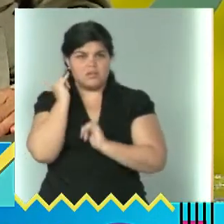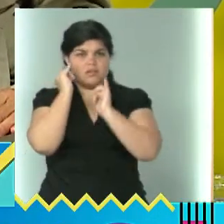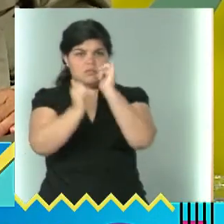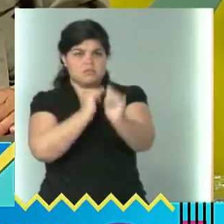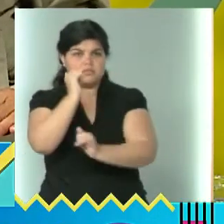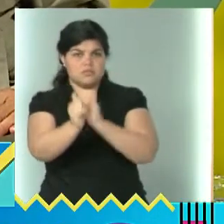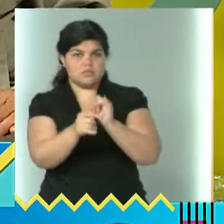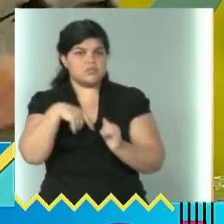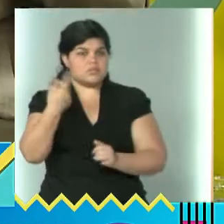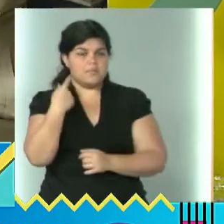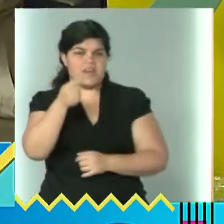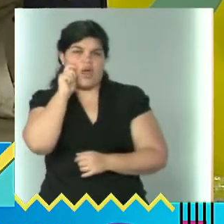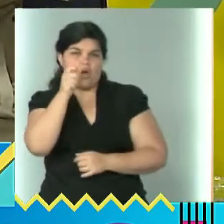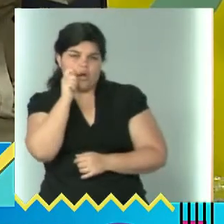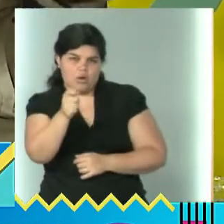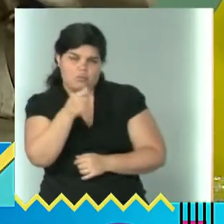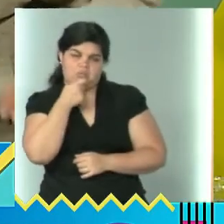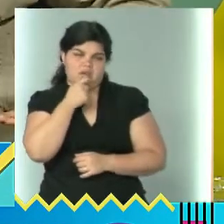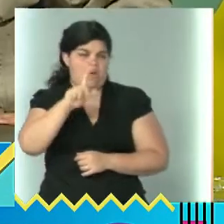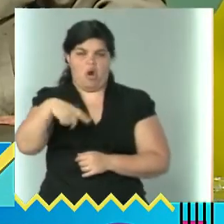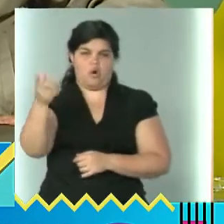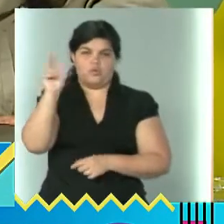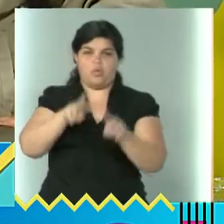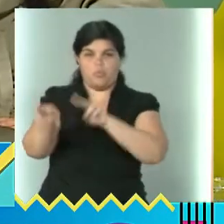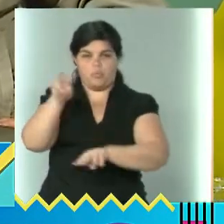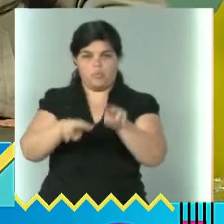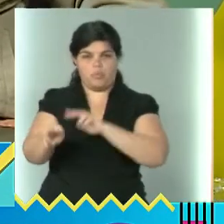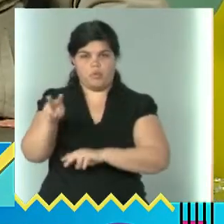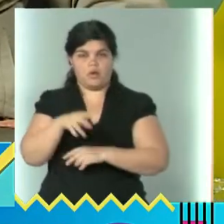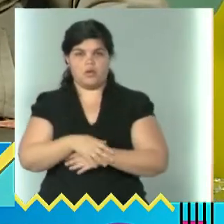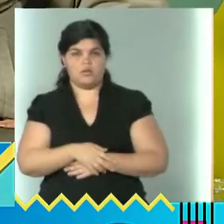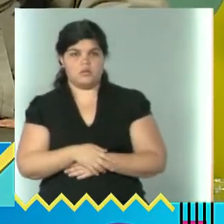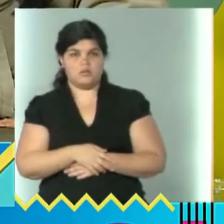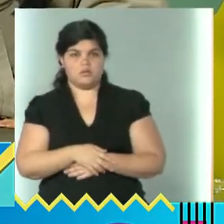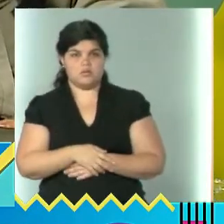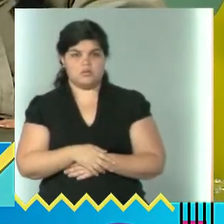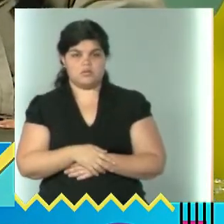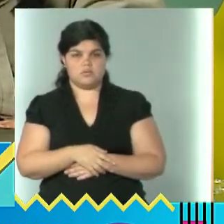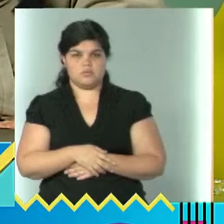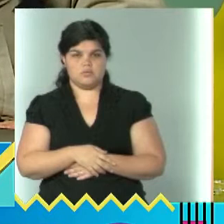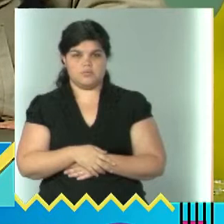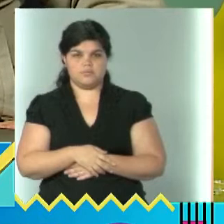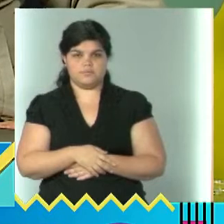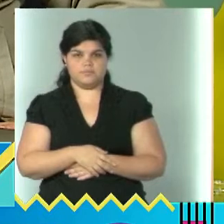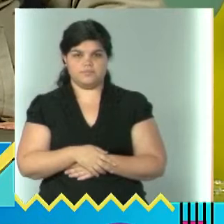una búsqueda con Google o cualquier otro buscador o entra en redes y, digamos,